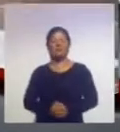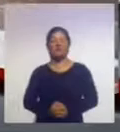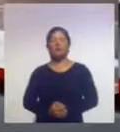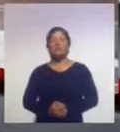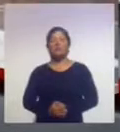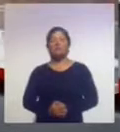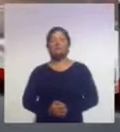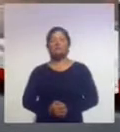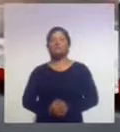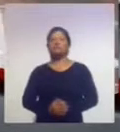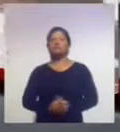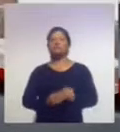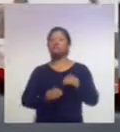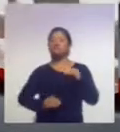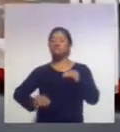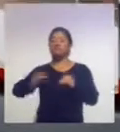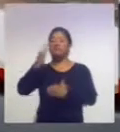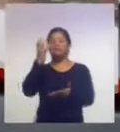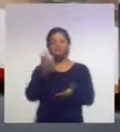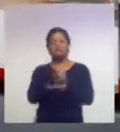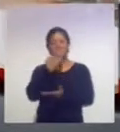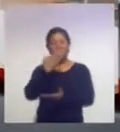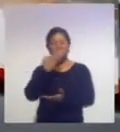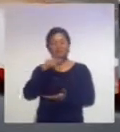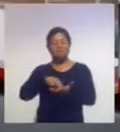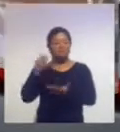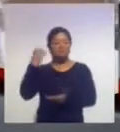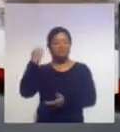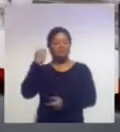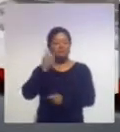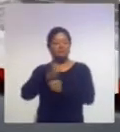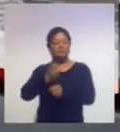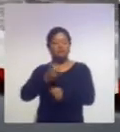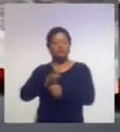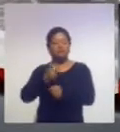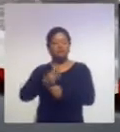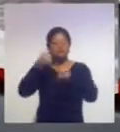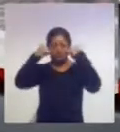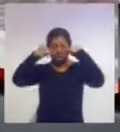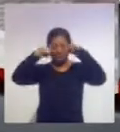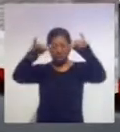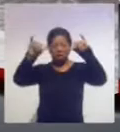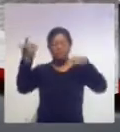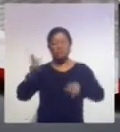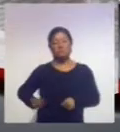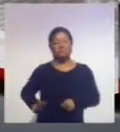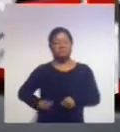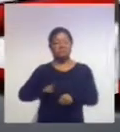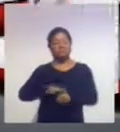Supera expectativas el segundo coloquio internacional taurino. El gobernador Marco Mena clausuró las actividades.